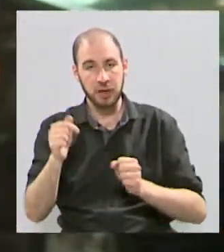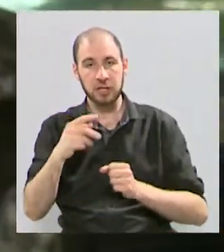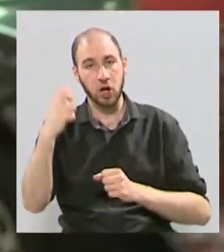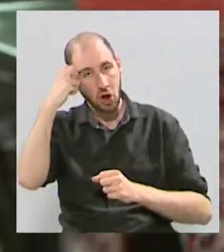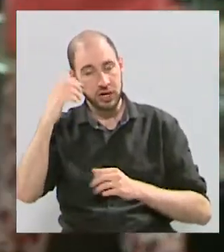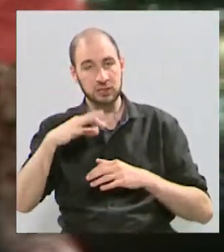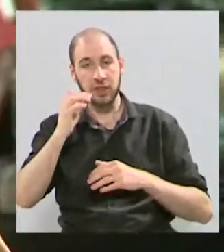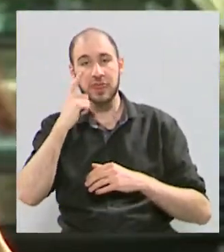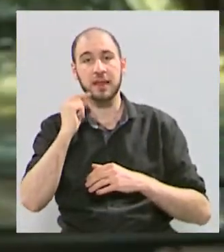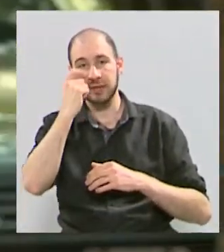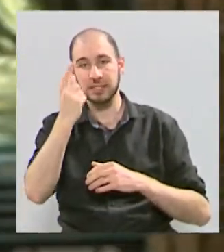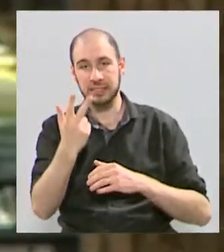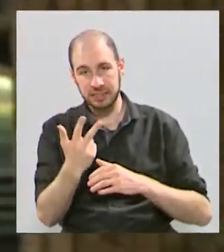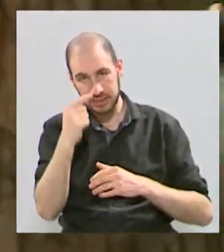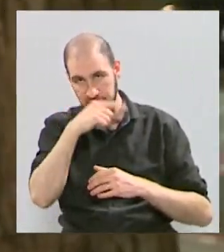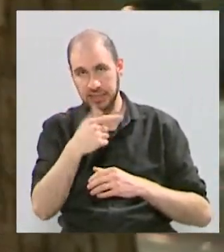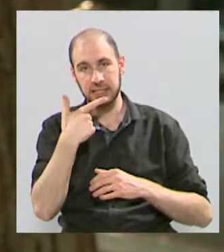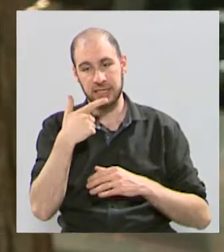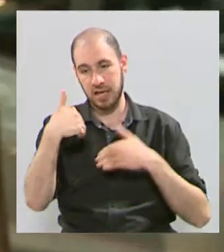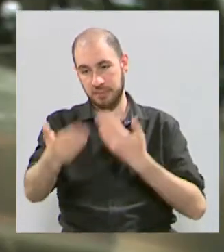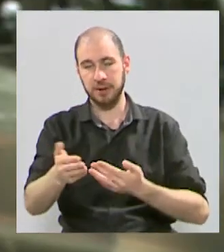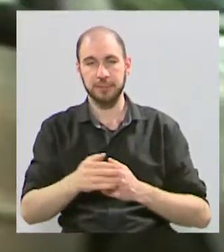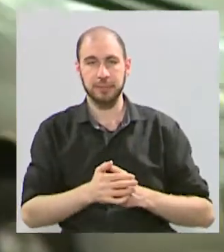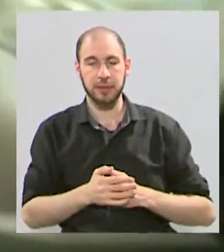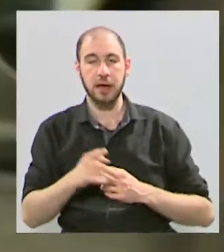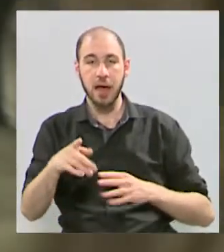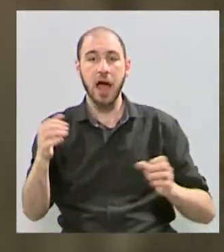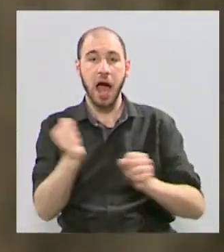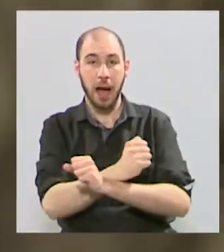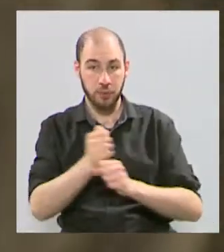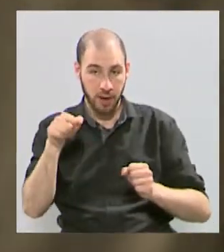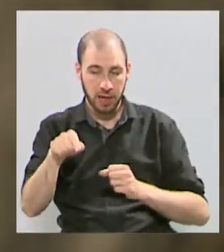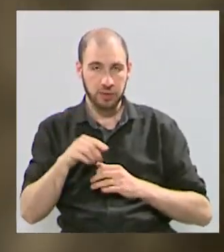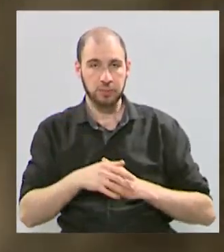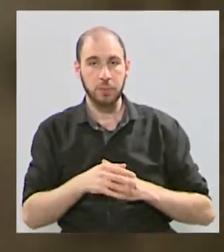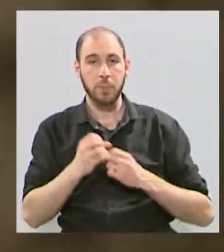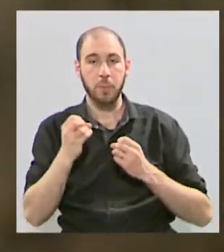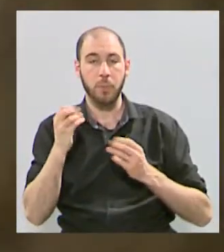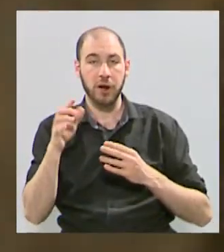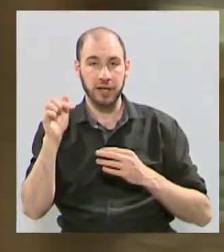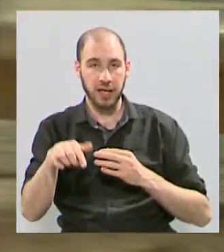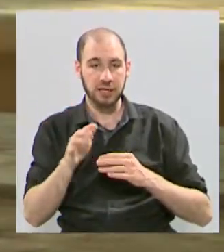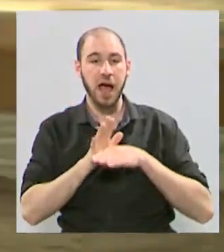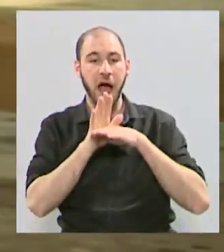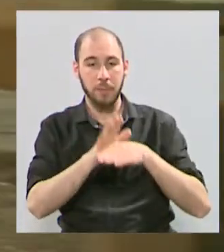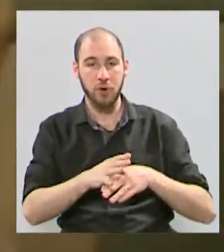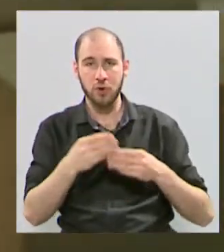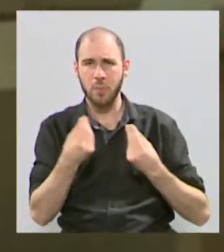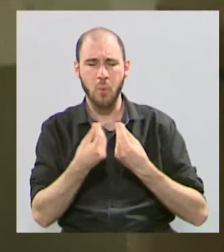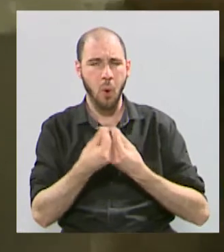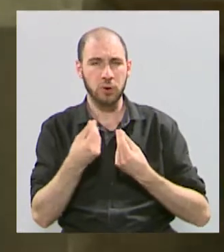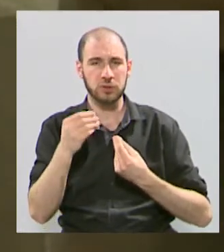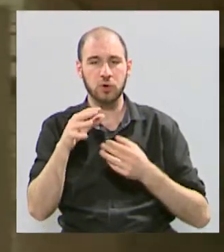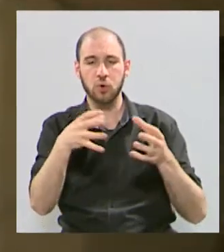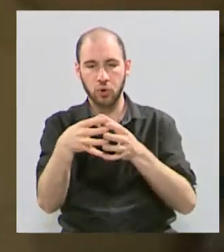el próximo 27 de septiembre y que sea aprobado porque cuenta con el apoyo de la mayor parte de